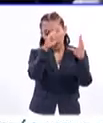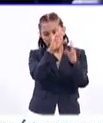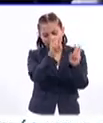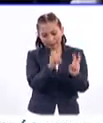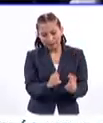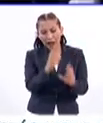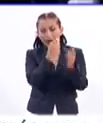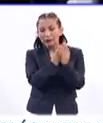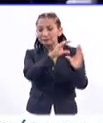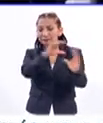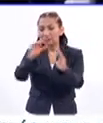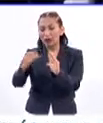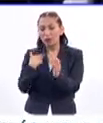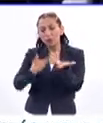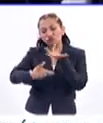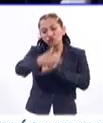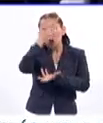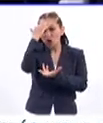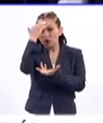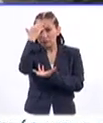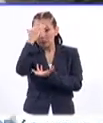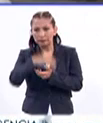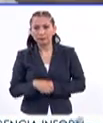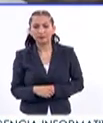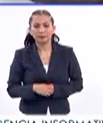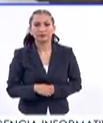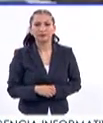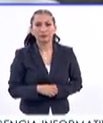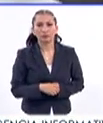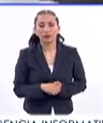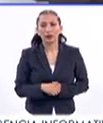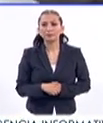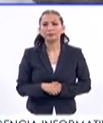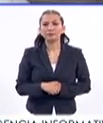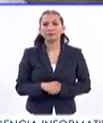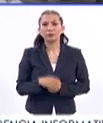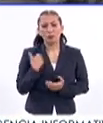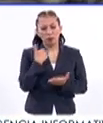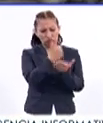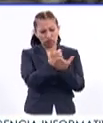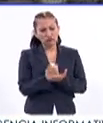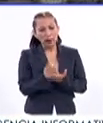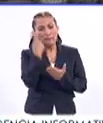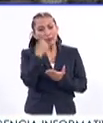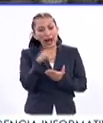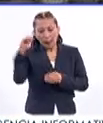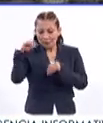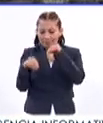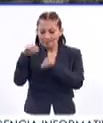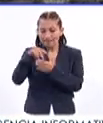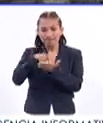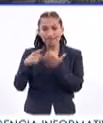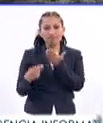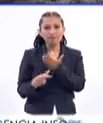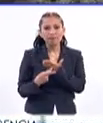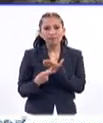les permita compartir y aprovechar sus conocimientos. Que nos ayudara a hacer un proyecto,